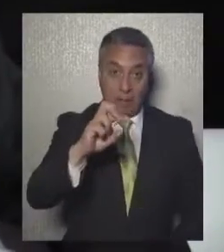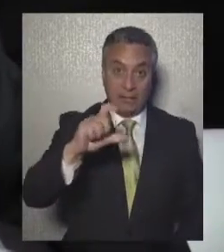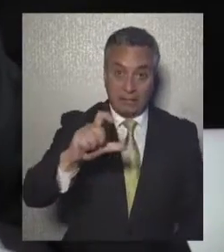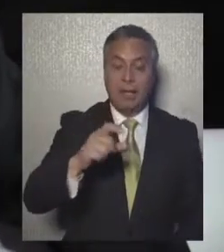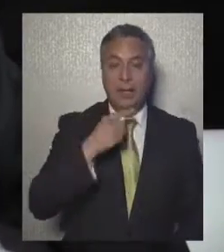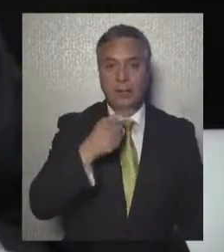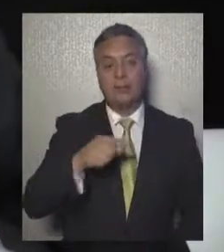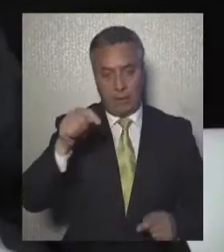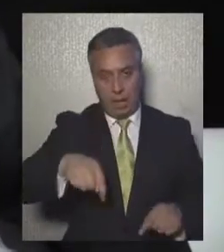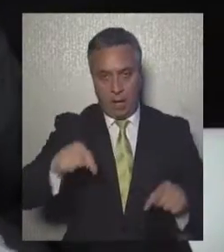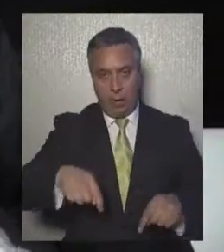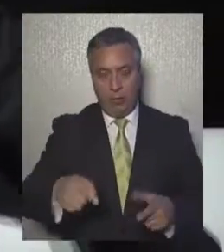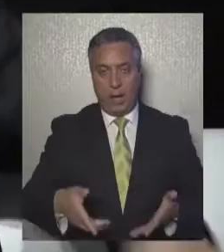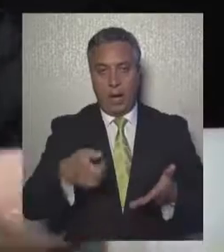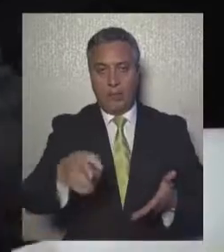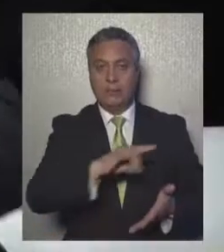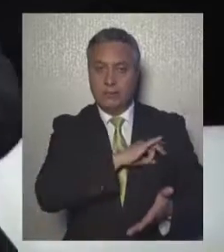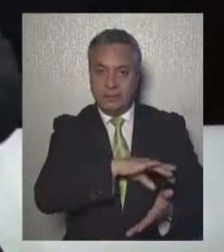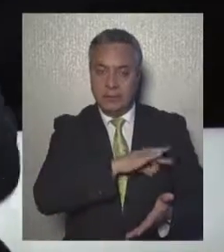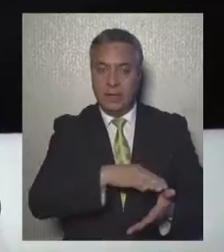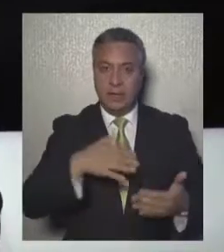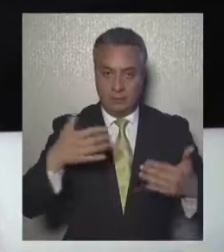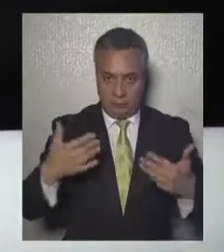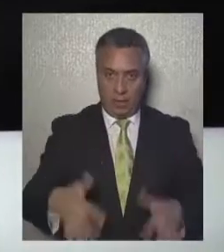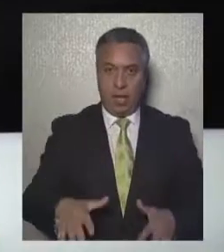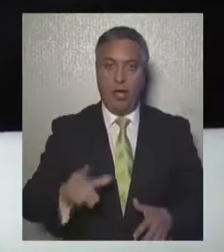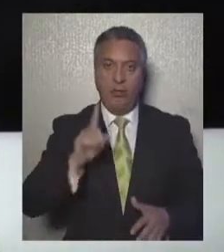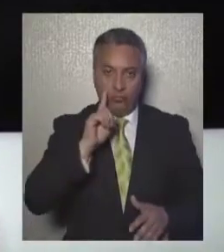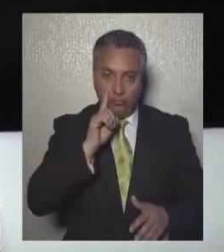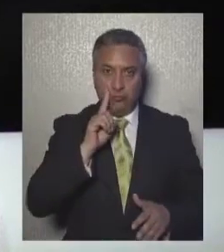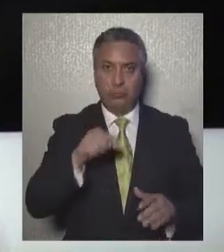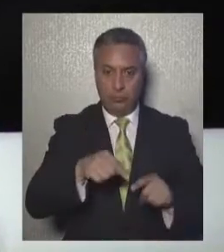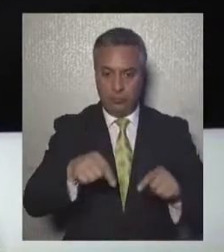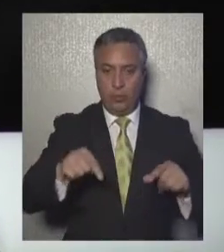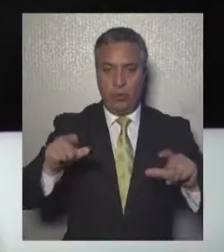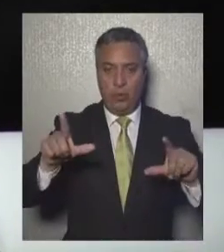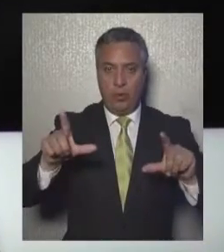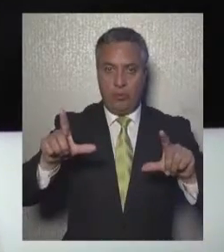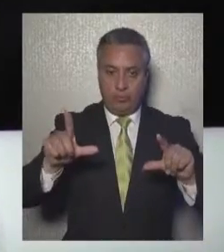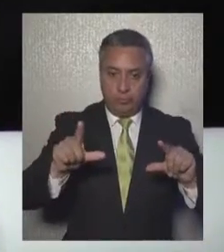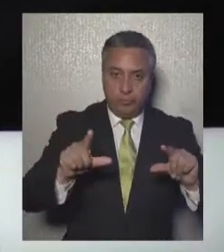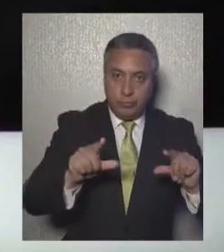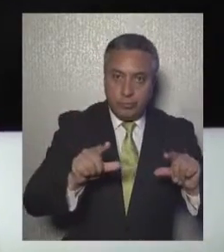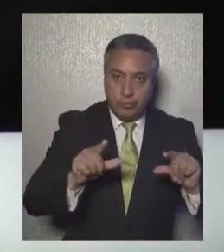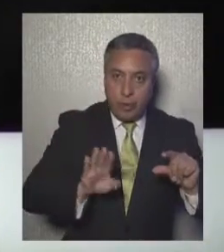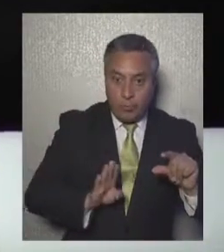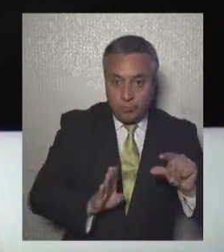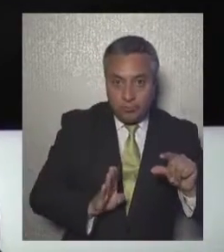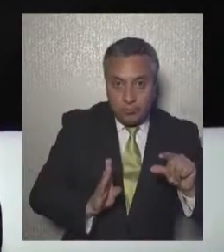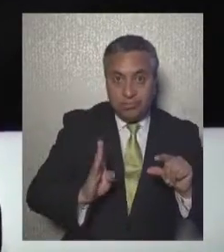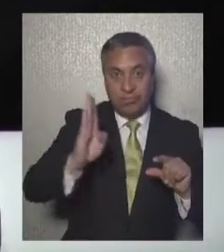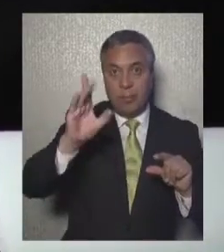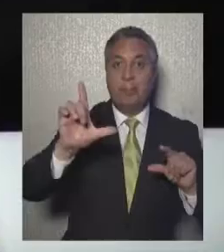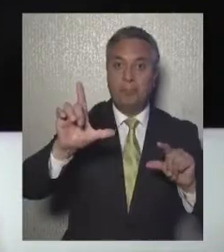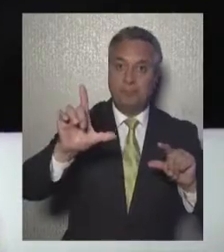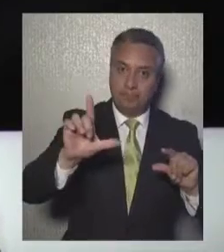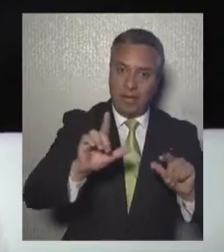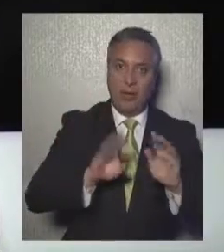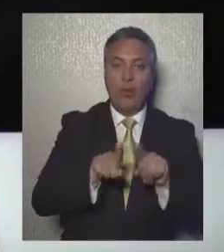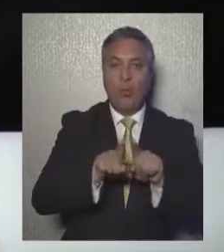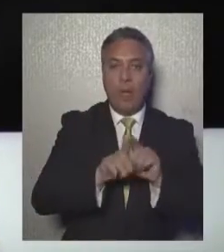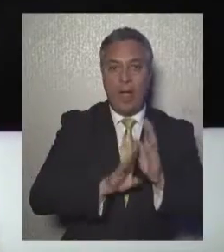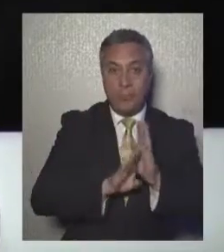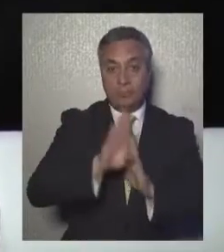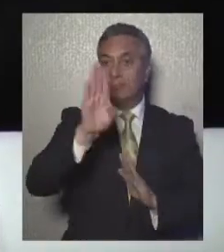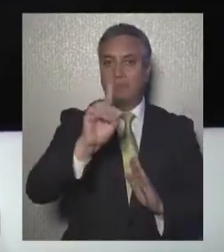en adelante, Chile ha tenido una reducción en el crecimiento de la productividad total de factores. Y